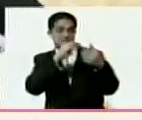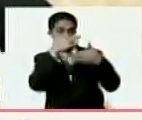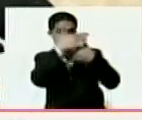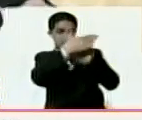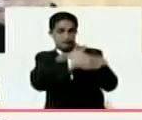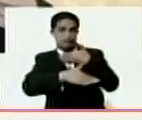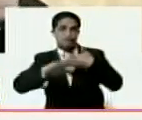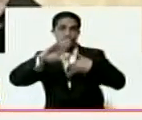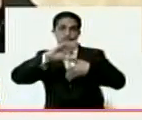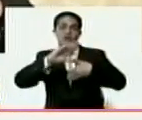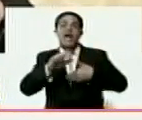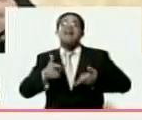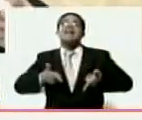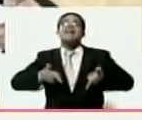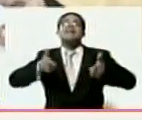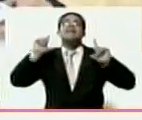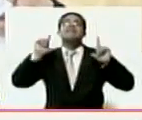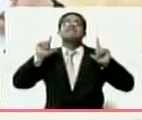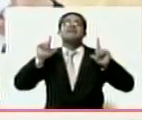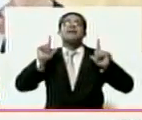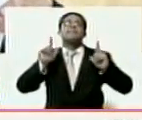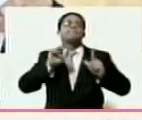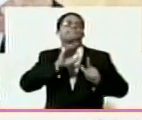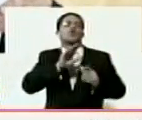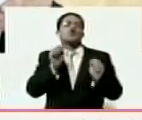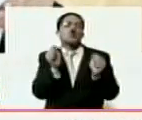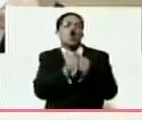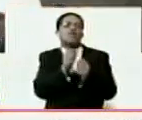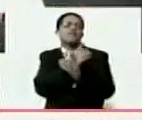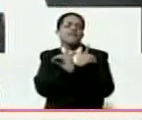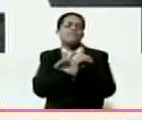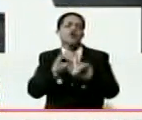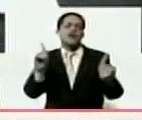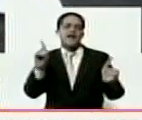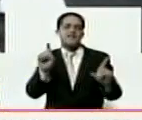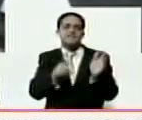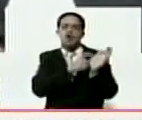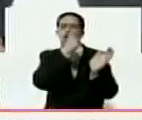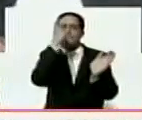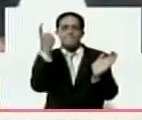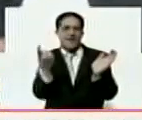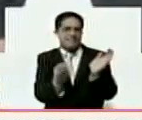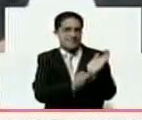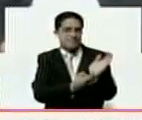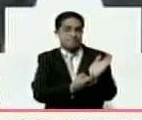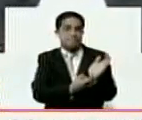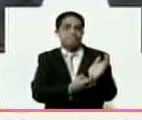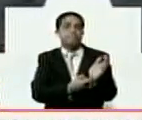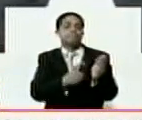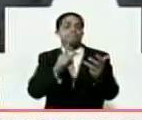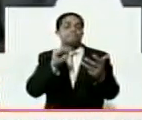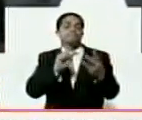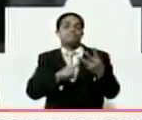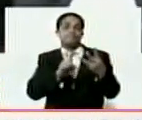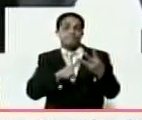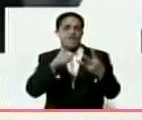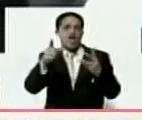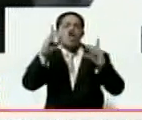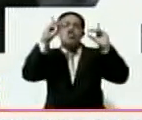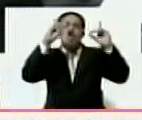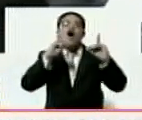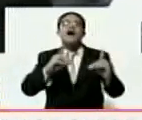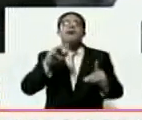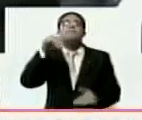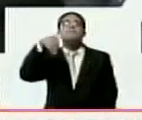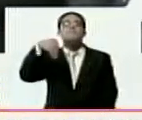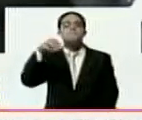democrático, absolutamente, en la historia del mundo. Y luego, claramente la doctrina Monroe,